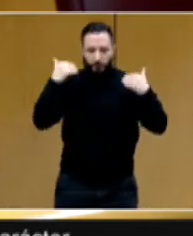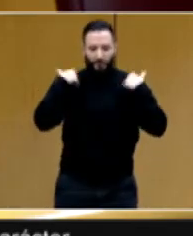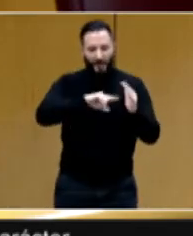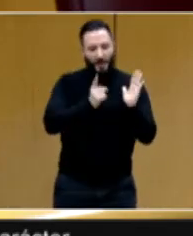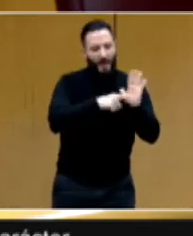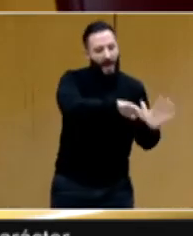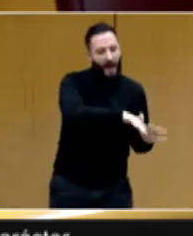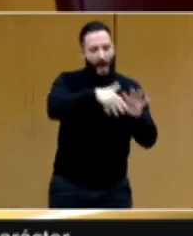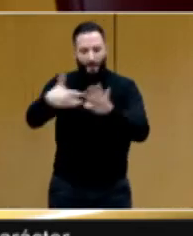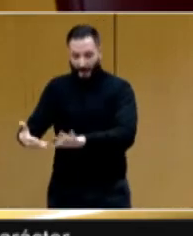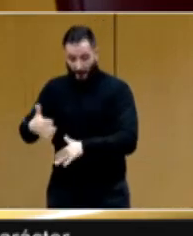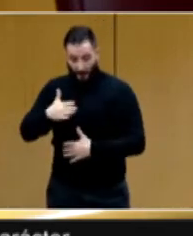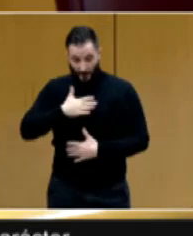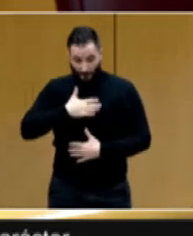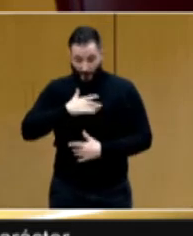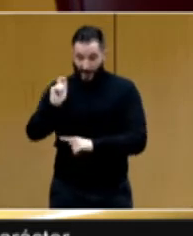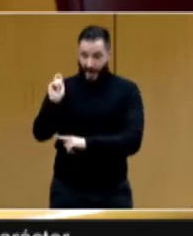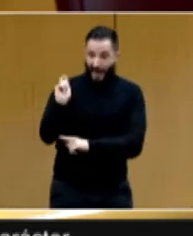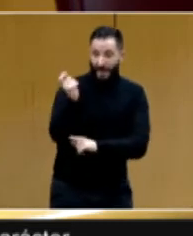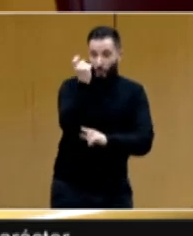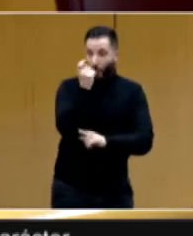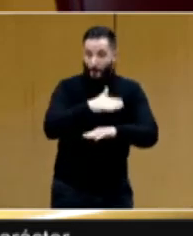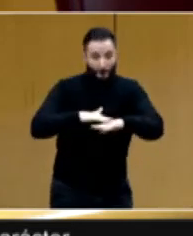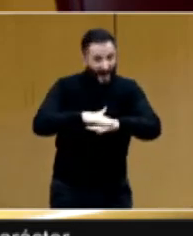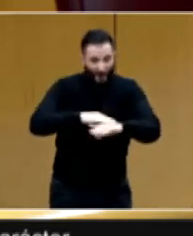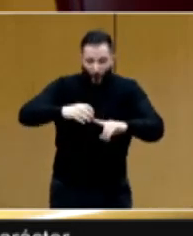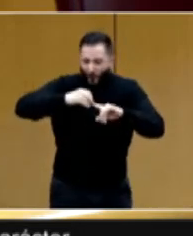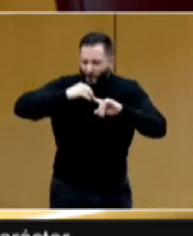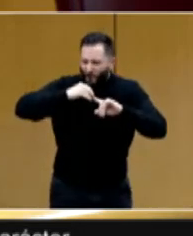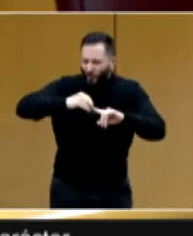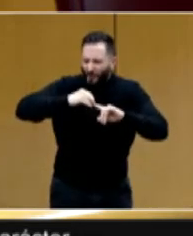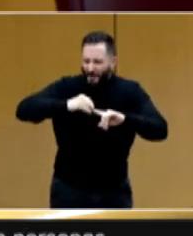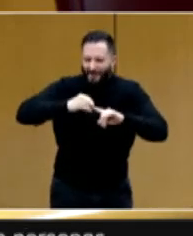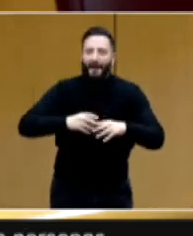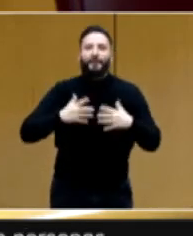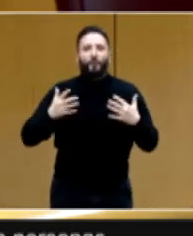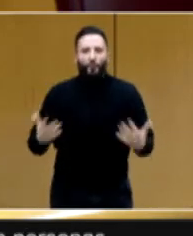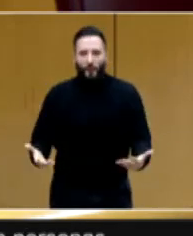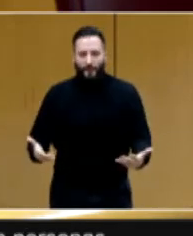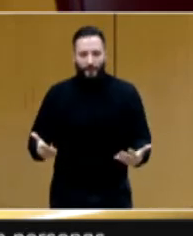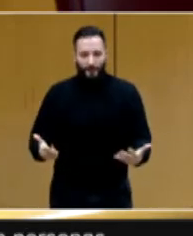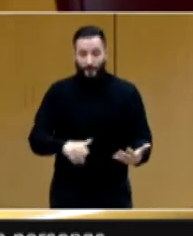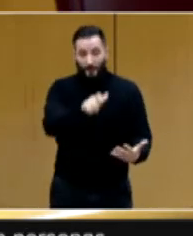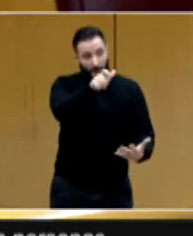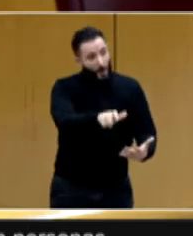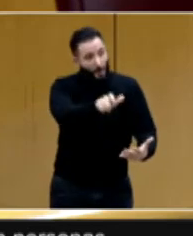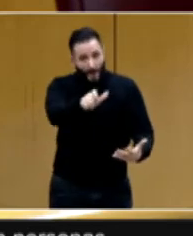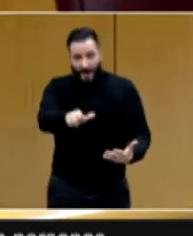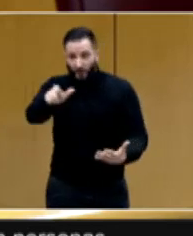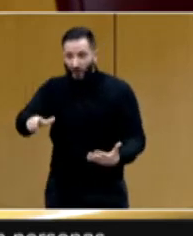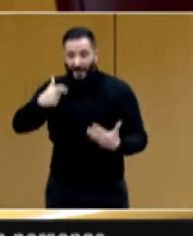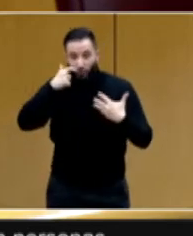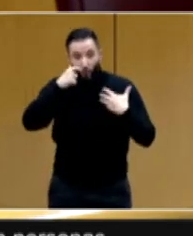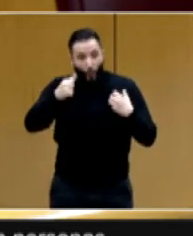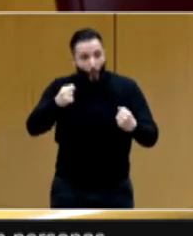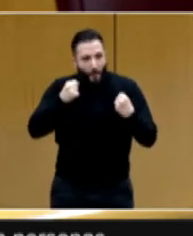y para mí el hito o la piedra angular fundamental de esta ley Es que consagra la dignidad de todo ser humano